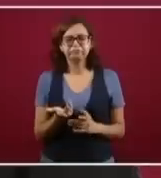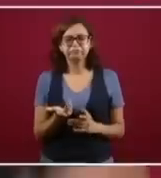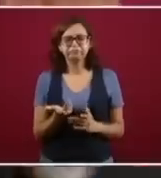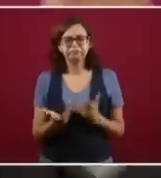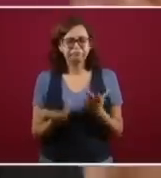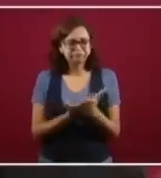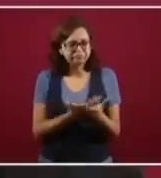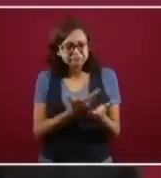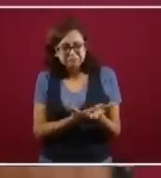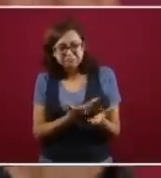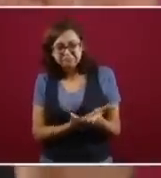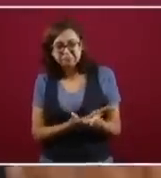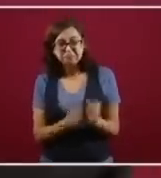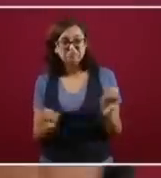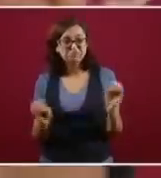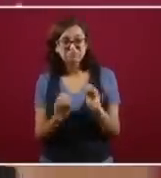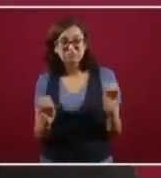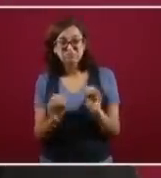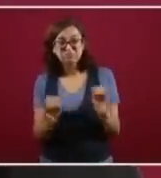no